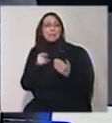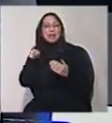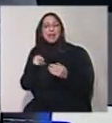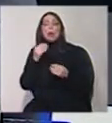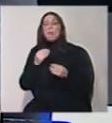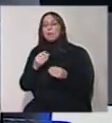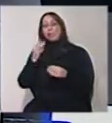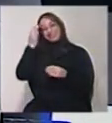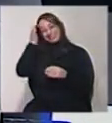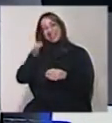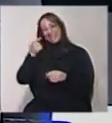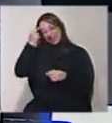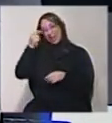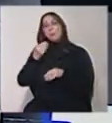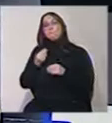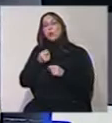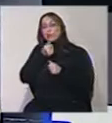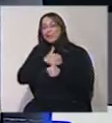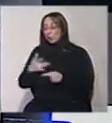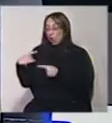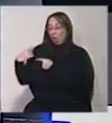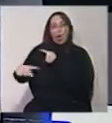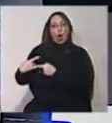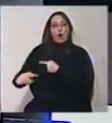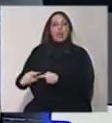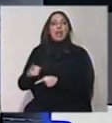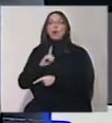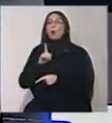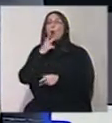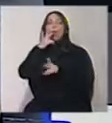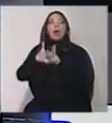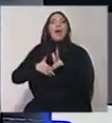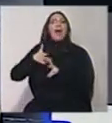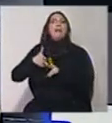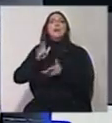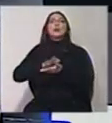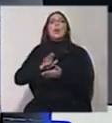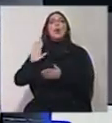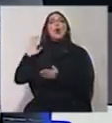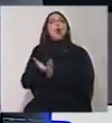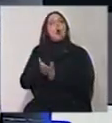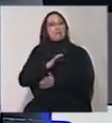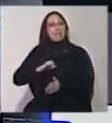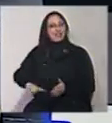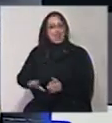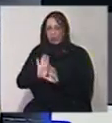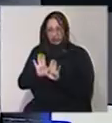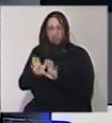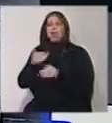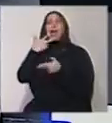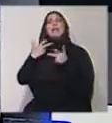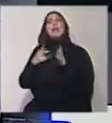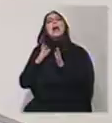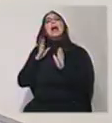plena conciencia, además por su propia historia, no me estoy refiriendo a la historia vinculada al golpe de Estado, sino a la historia misma de la constitución